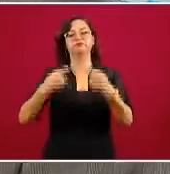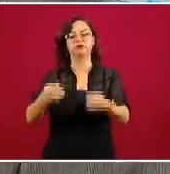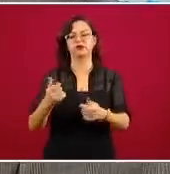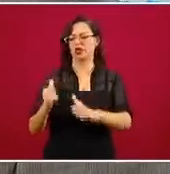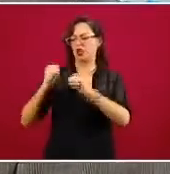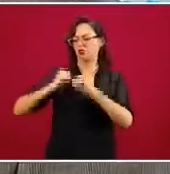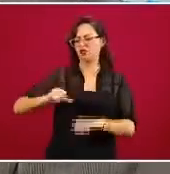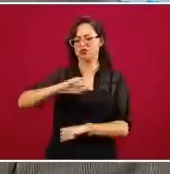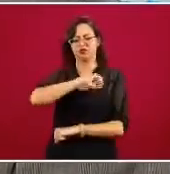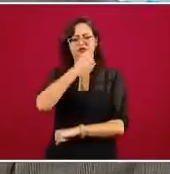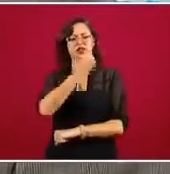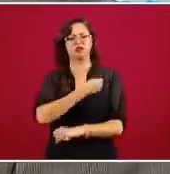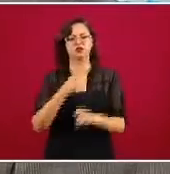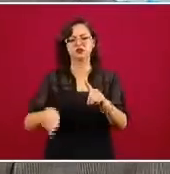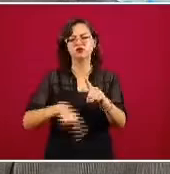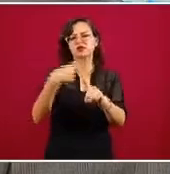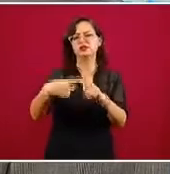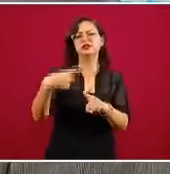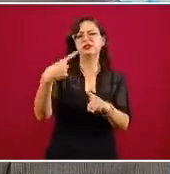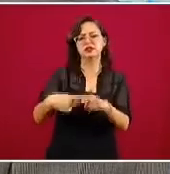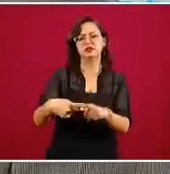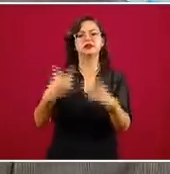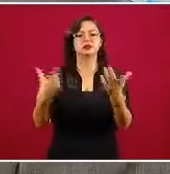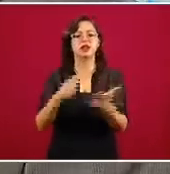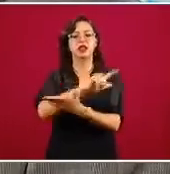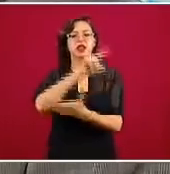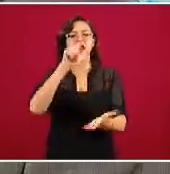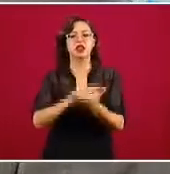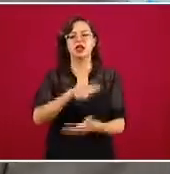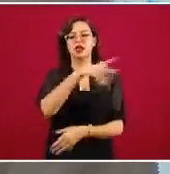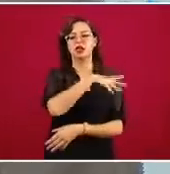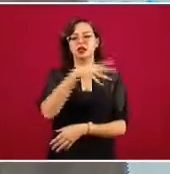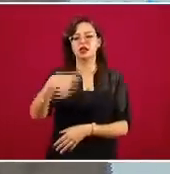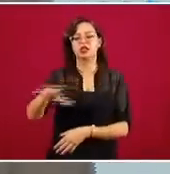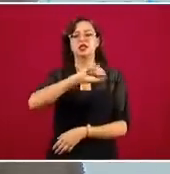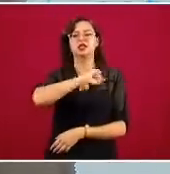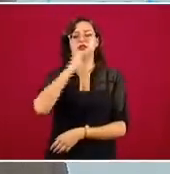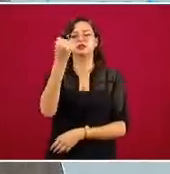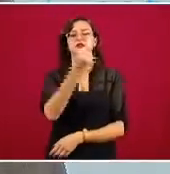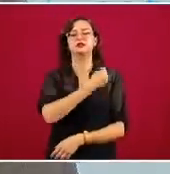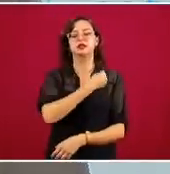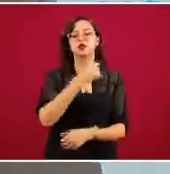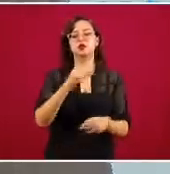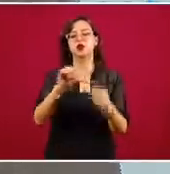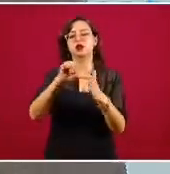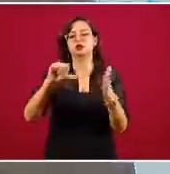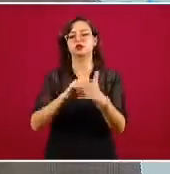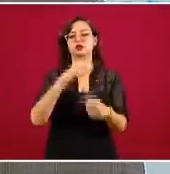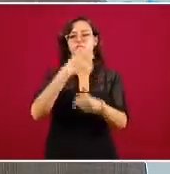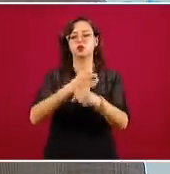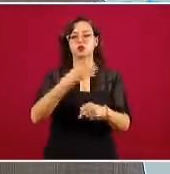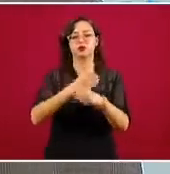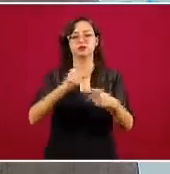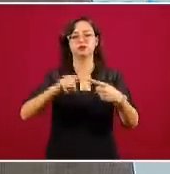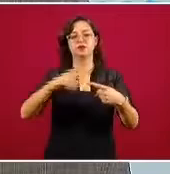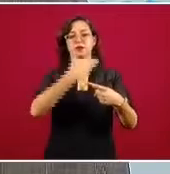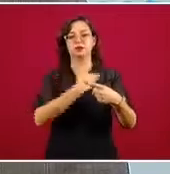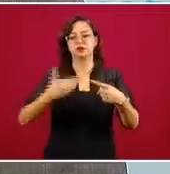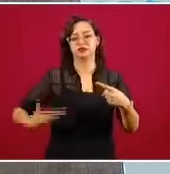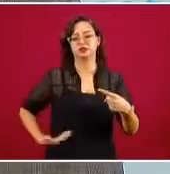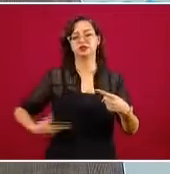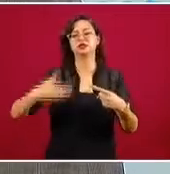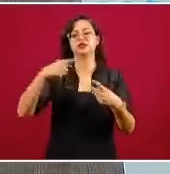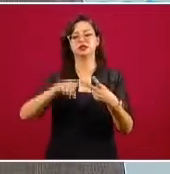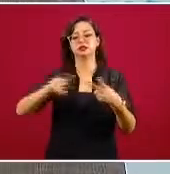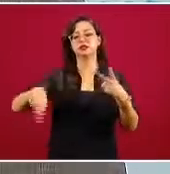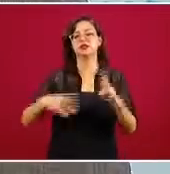autoridades sanitarias están claramente descritas en la Ley General de Salud, en su artículo 4, y son el Presidente de la República, el Consejo